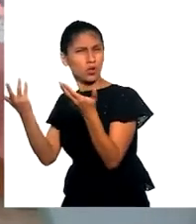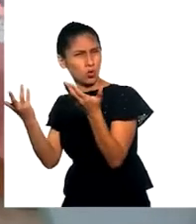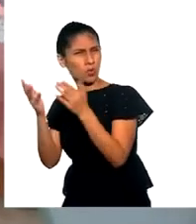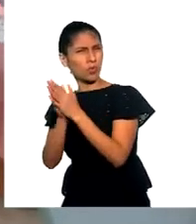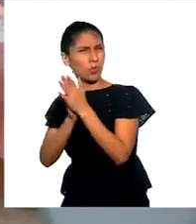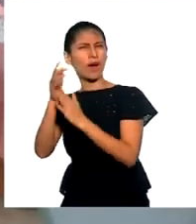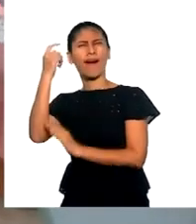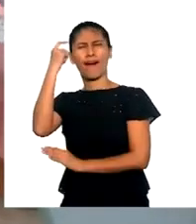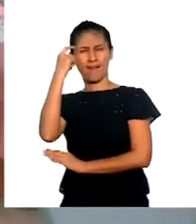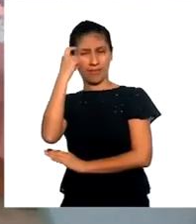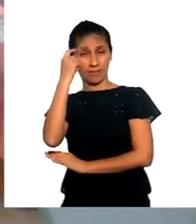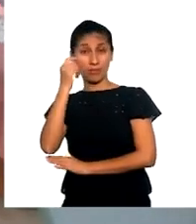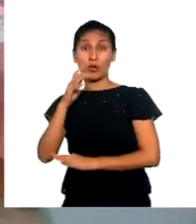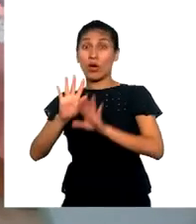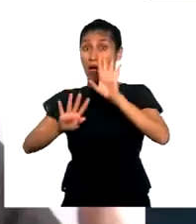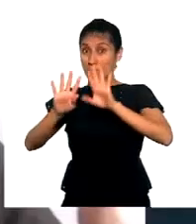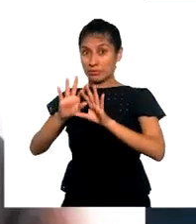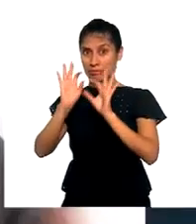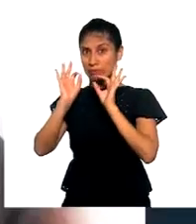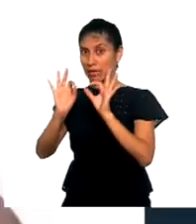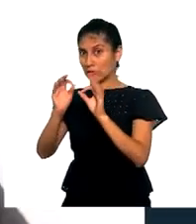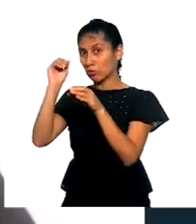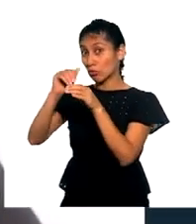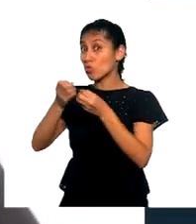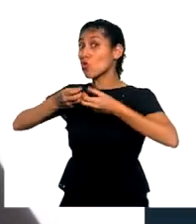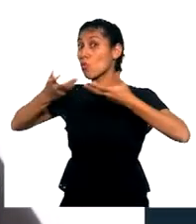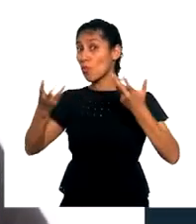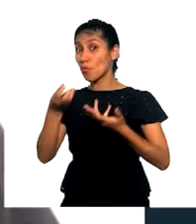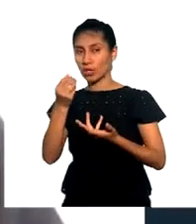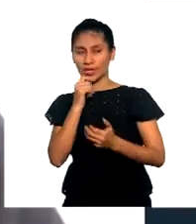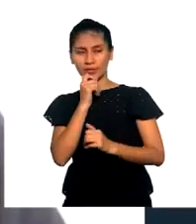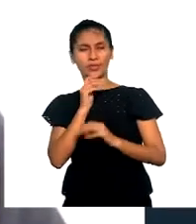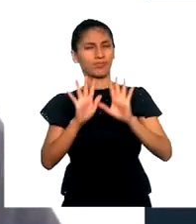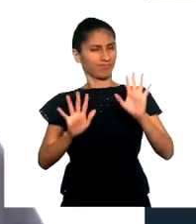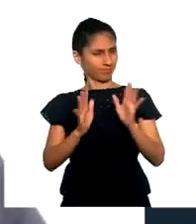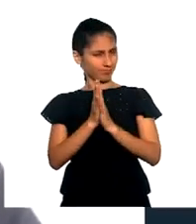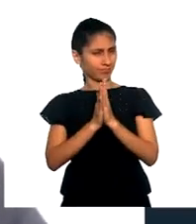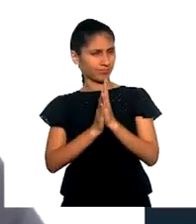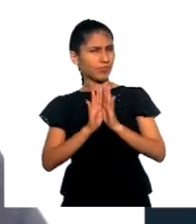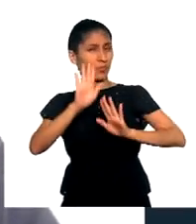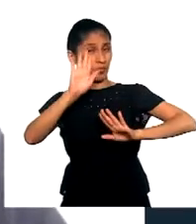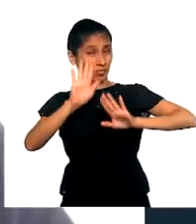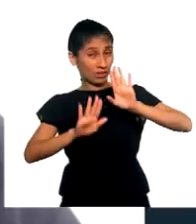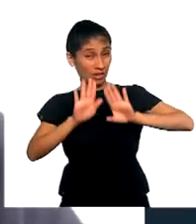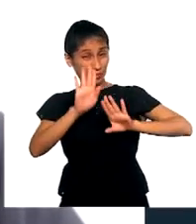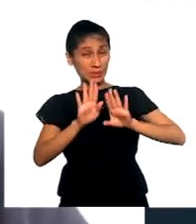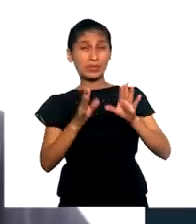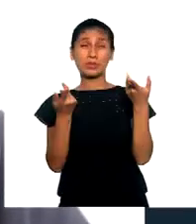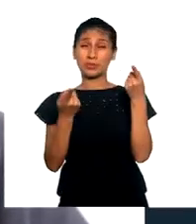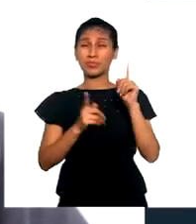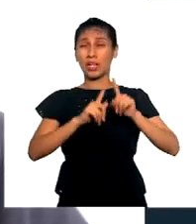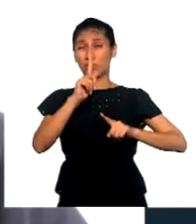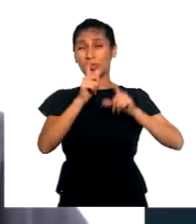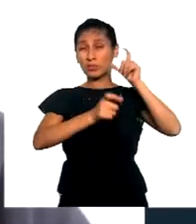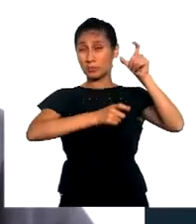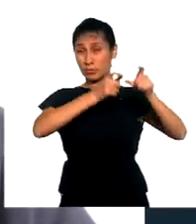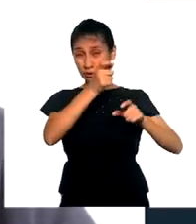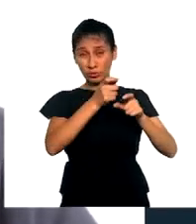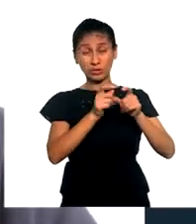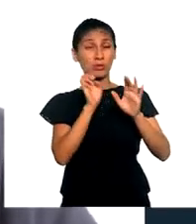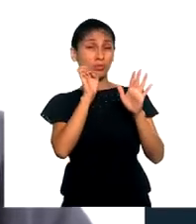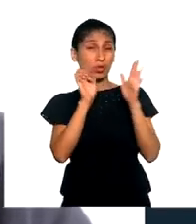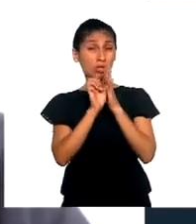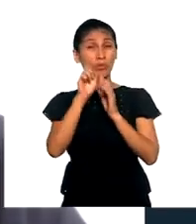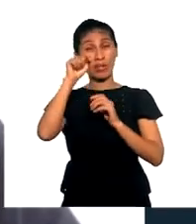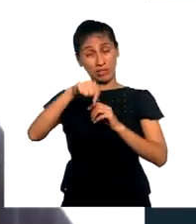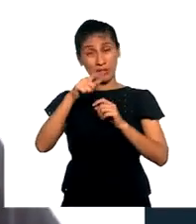en estas formas de ahorro comunitario en este problema de exclusión de marginalización que viven unos más humildes de